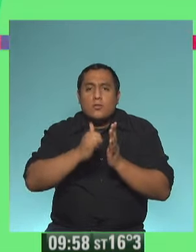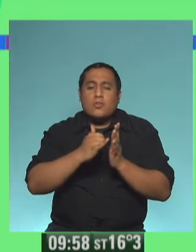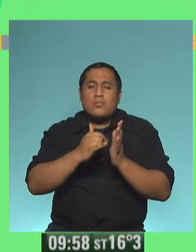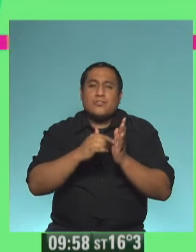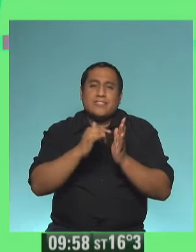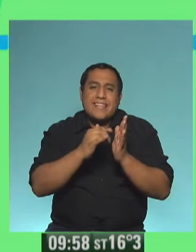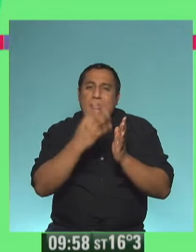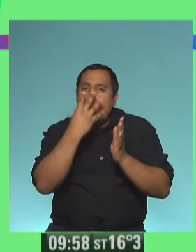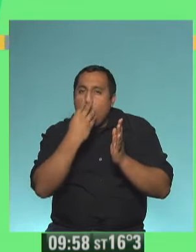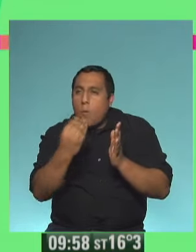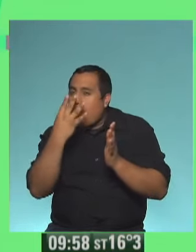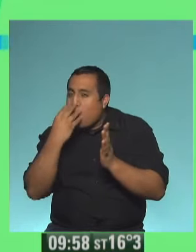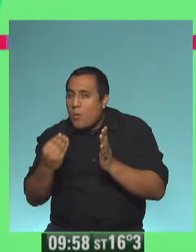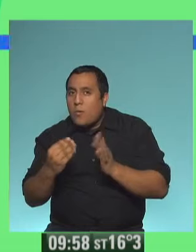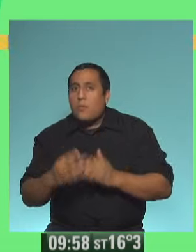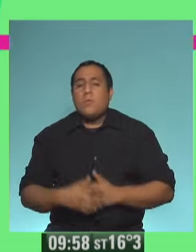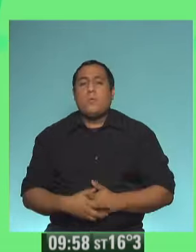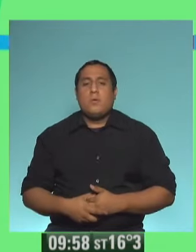con lobos.